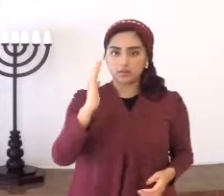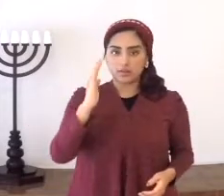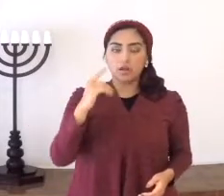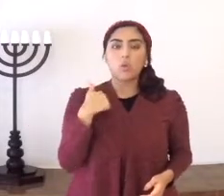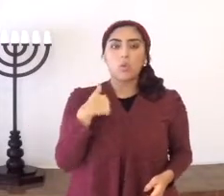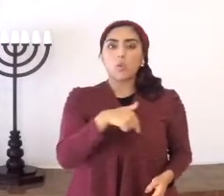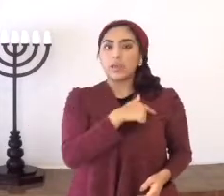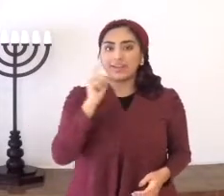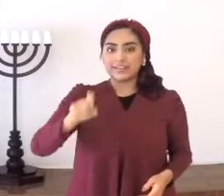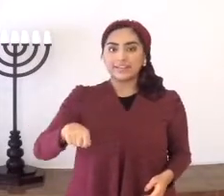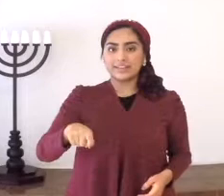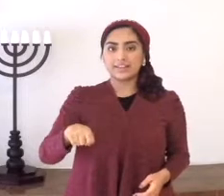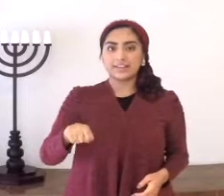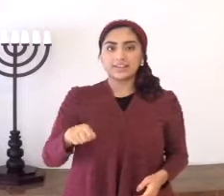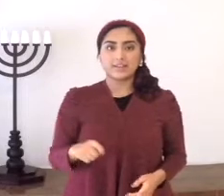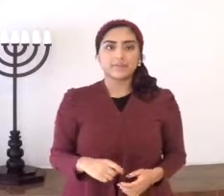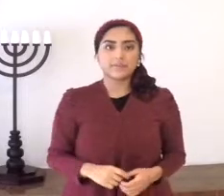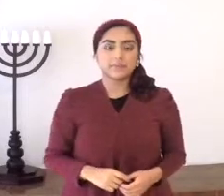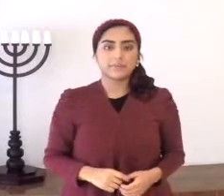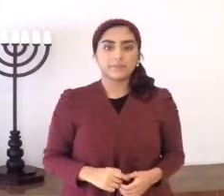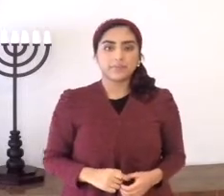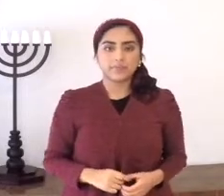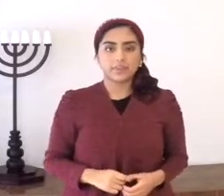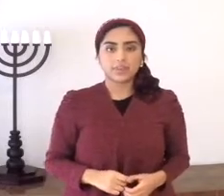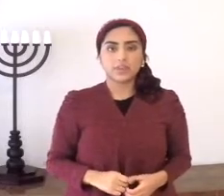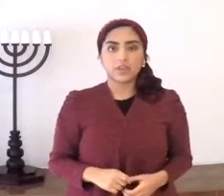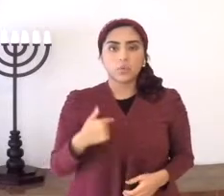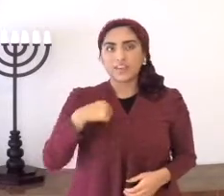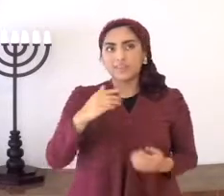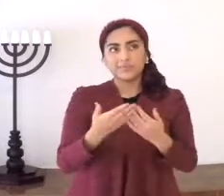y que es Elohim, tenemos que